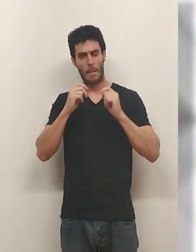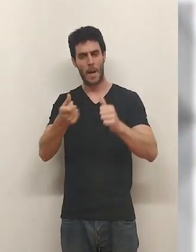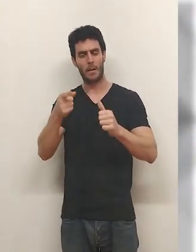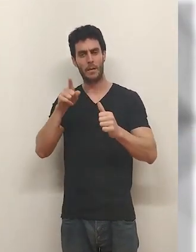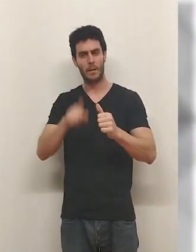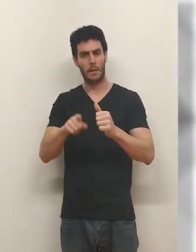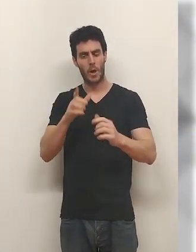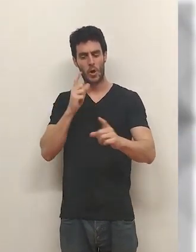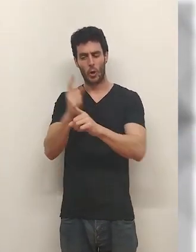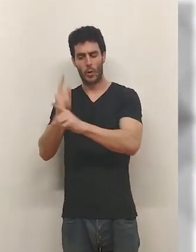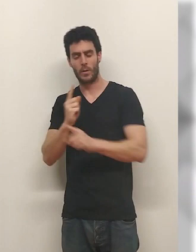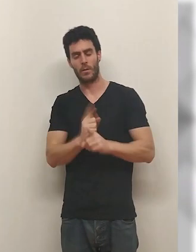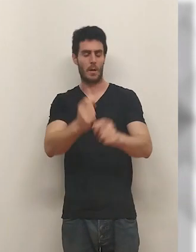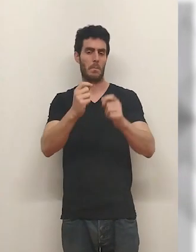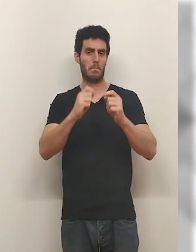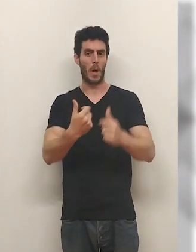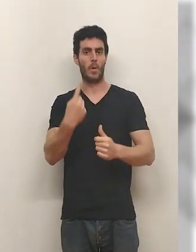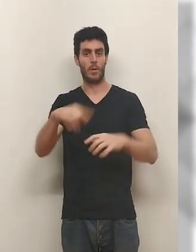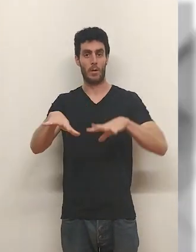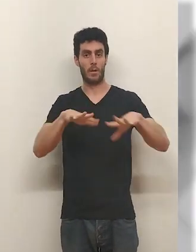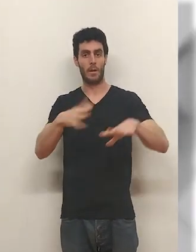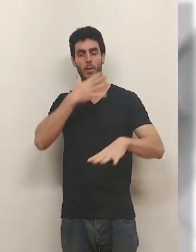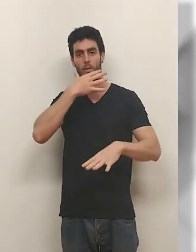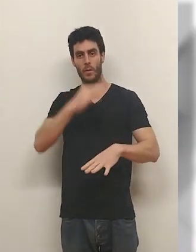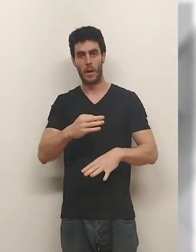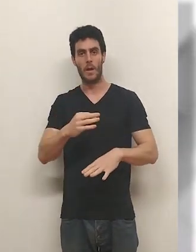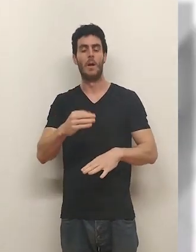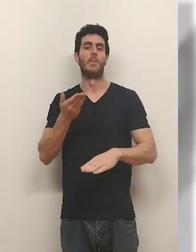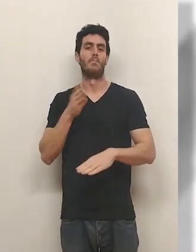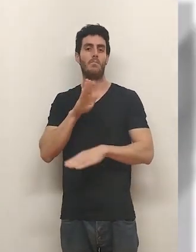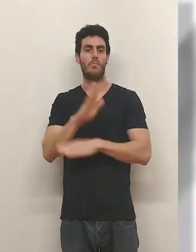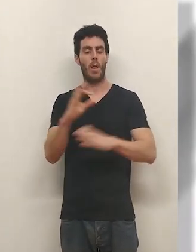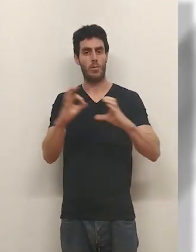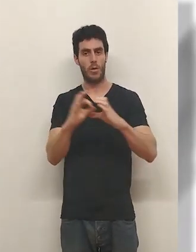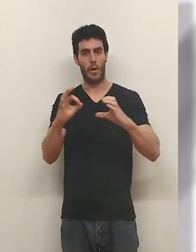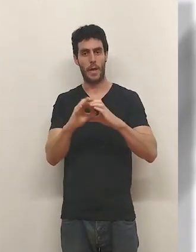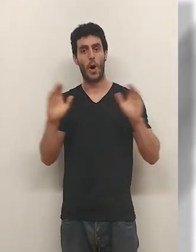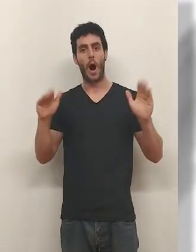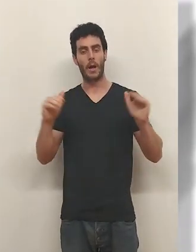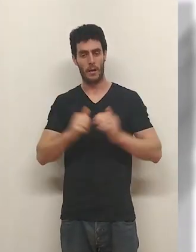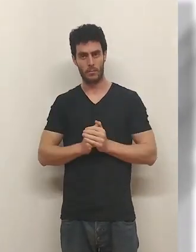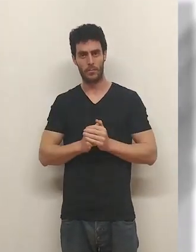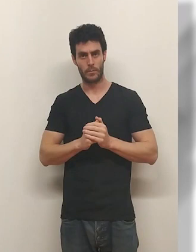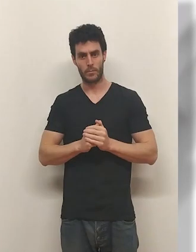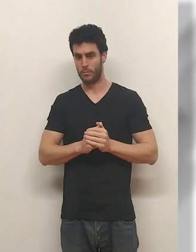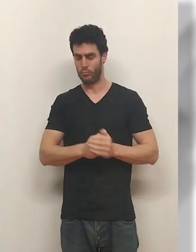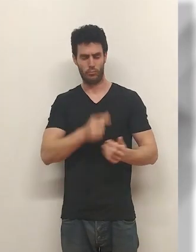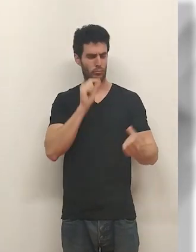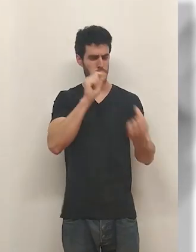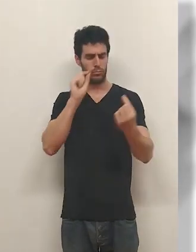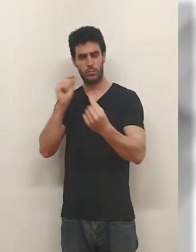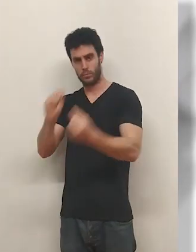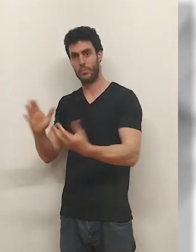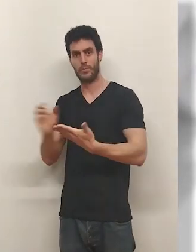ni excesivas alusiones a sus rivales. Uno de los más activos fue Ángel Íñiguez, el cabeza de lista por Ciudadanos, que tuvo para todos,